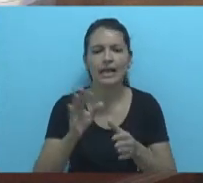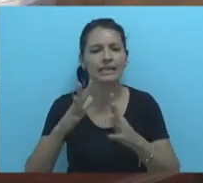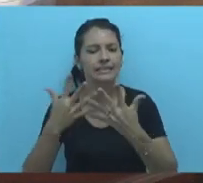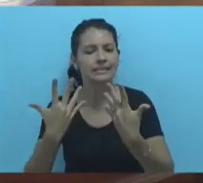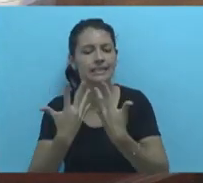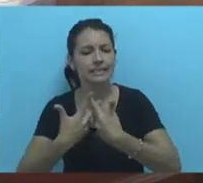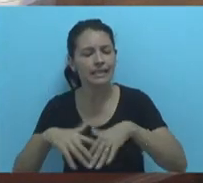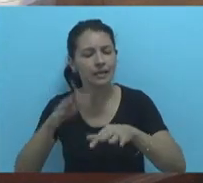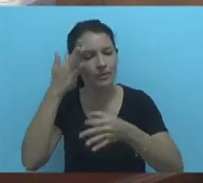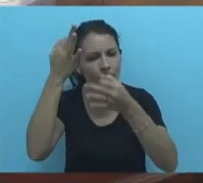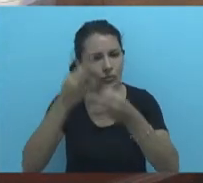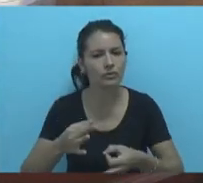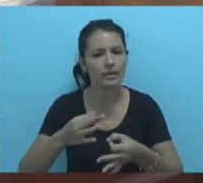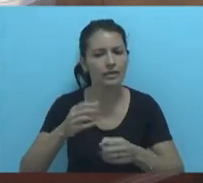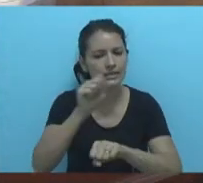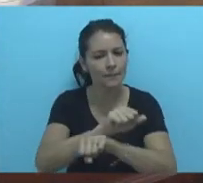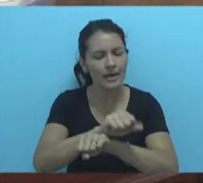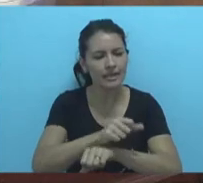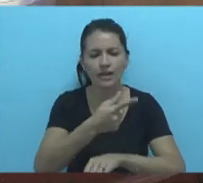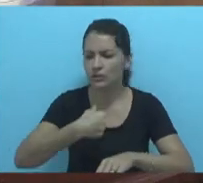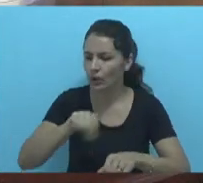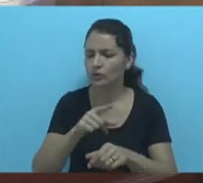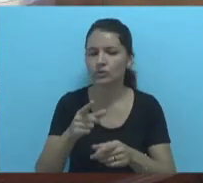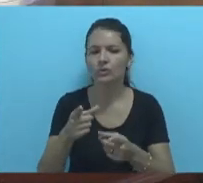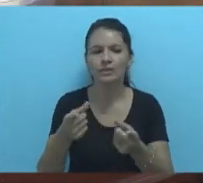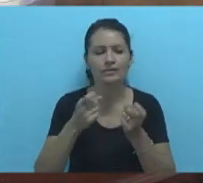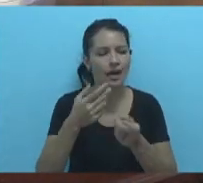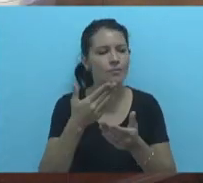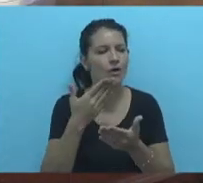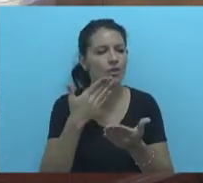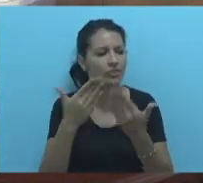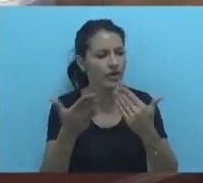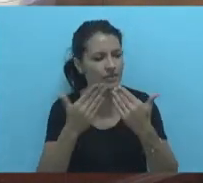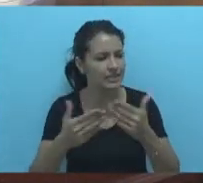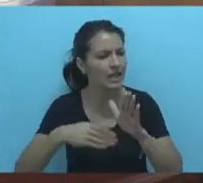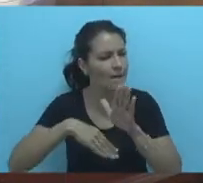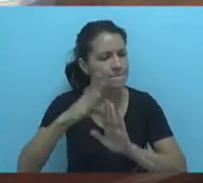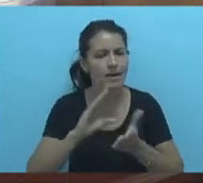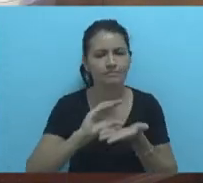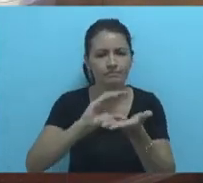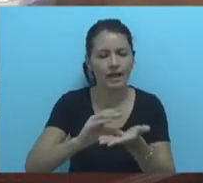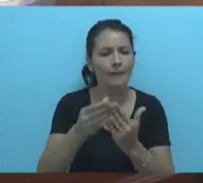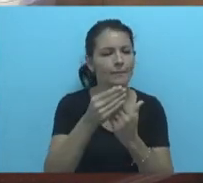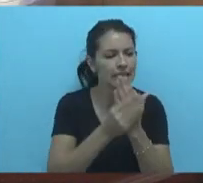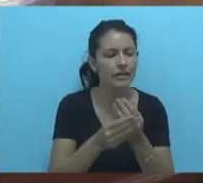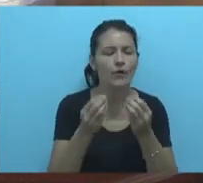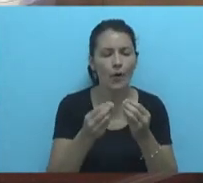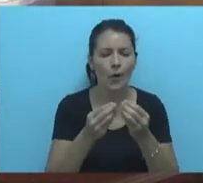penal requiere que esta legislatura discuta cómo dota de mayores recursos al Ministerio de